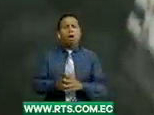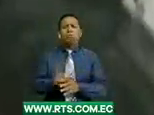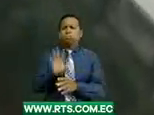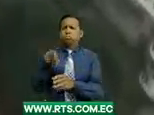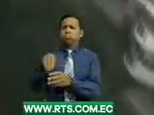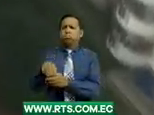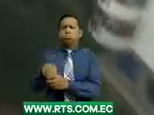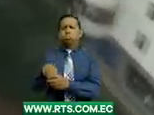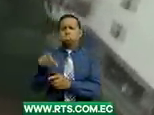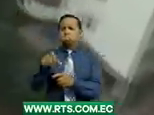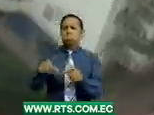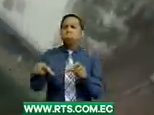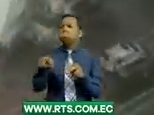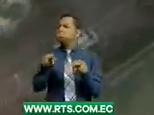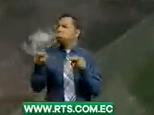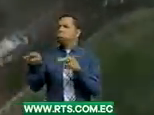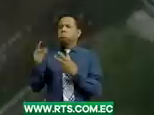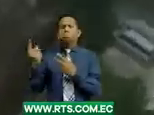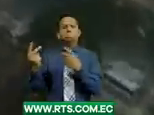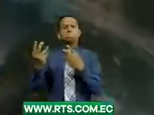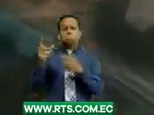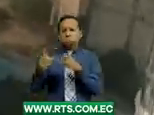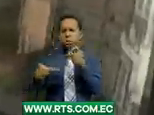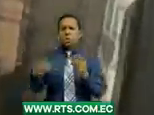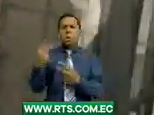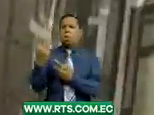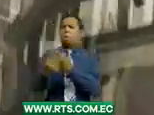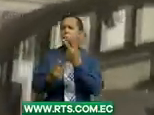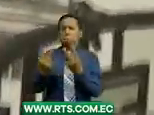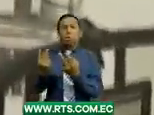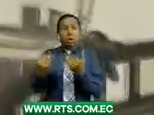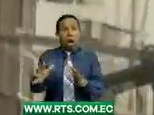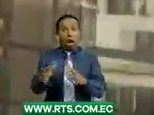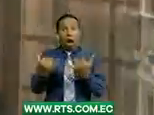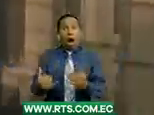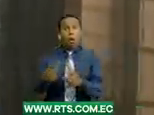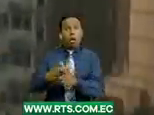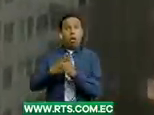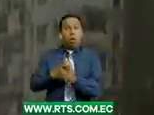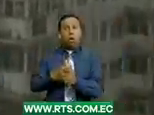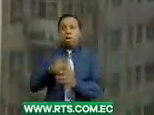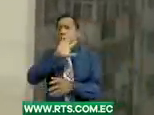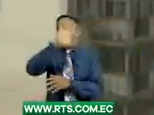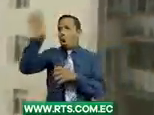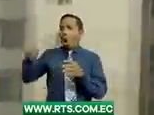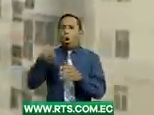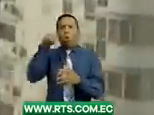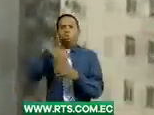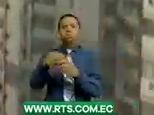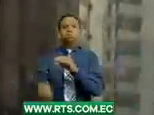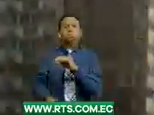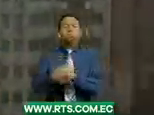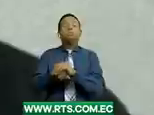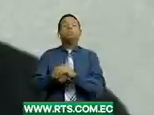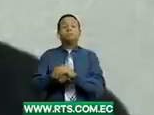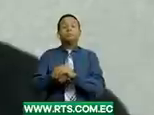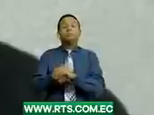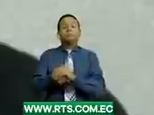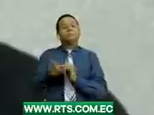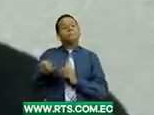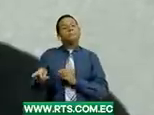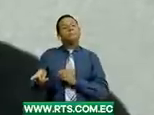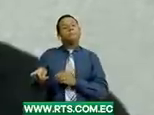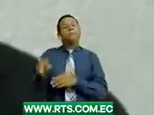el patio, pero por esta emergencia no hay nadie. Este es el relato de Marcelo Toalongo,